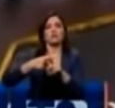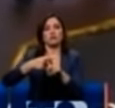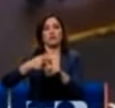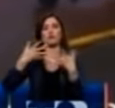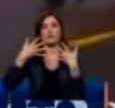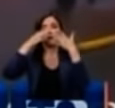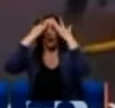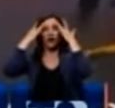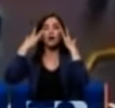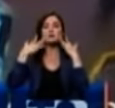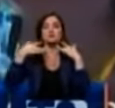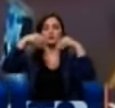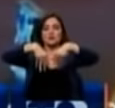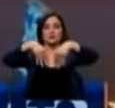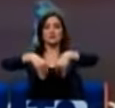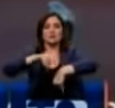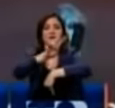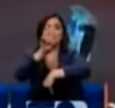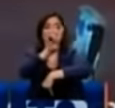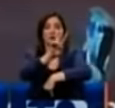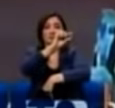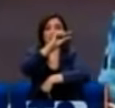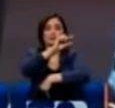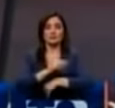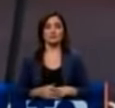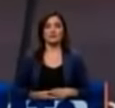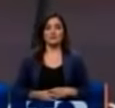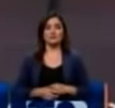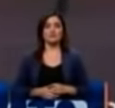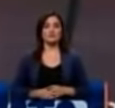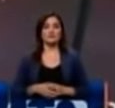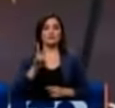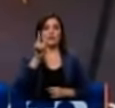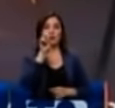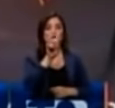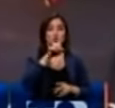Tenemos 22 grados en este momento en el Tena y una